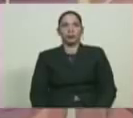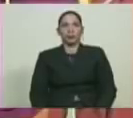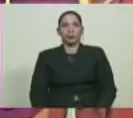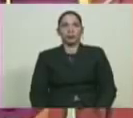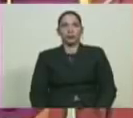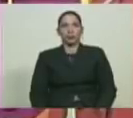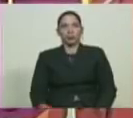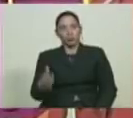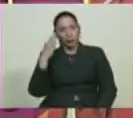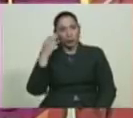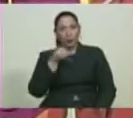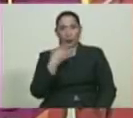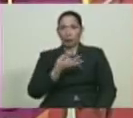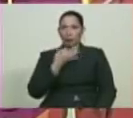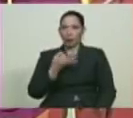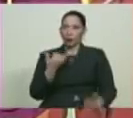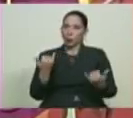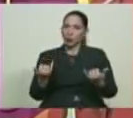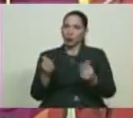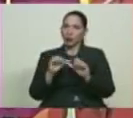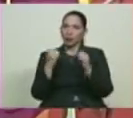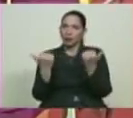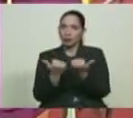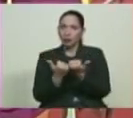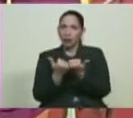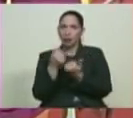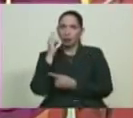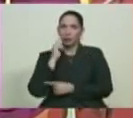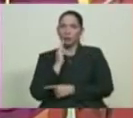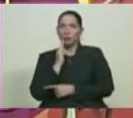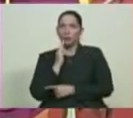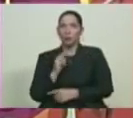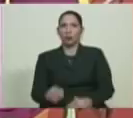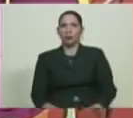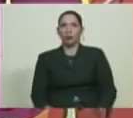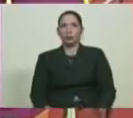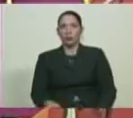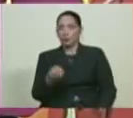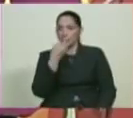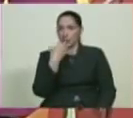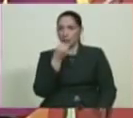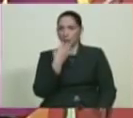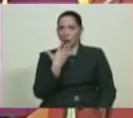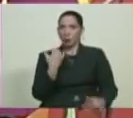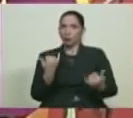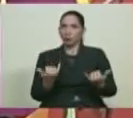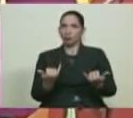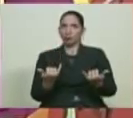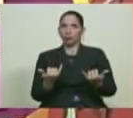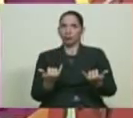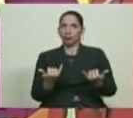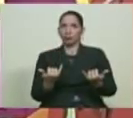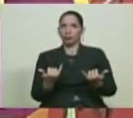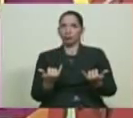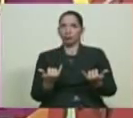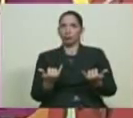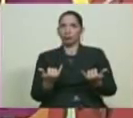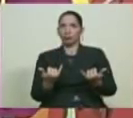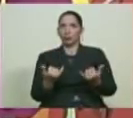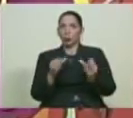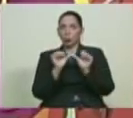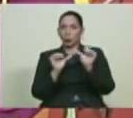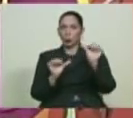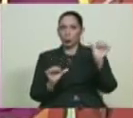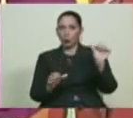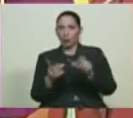Hola, buenas tardes. Estamos listos desde la sala de prensa Simón Bolívar del Palacio de Miraflores. De inmediato vamos a apreciar las declaraciones del